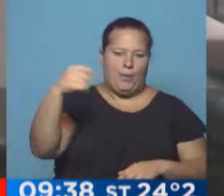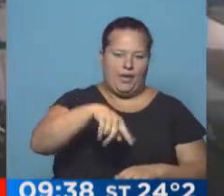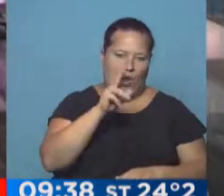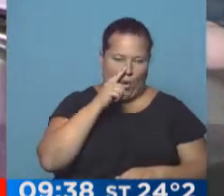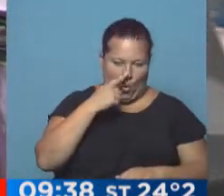como dice lejos